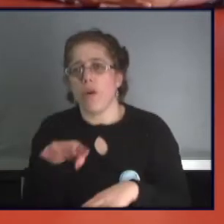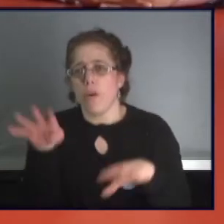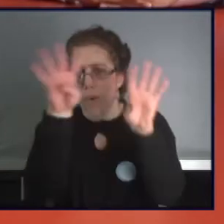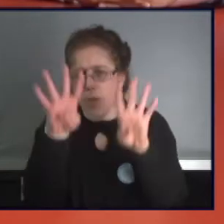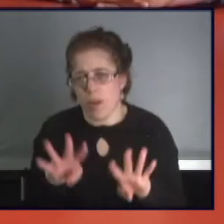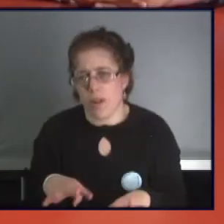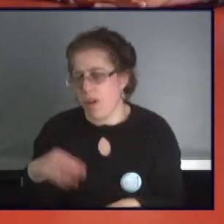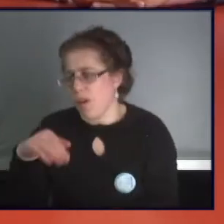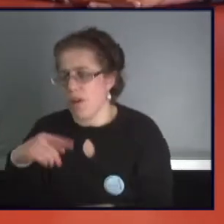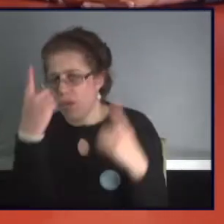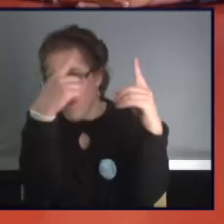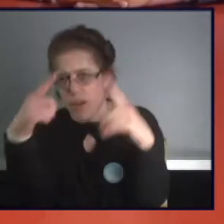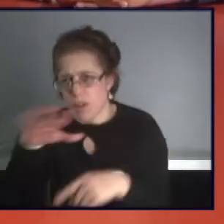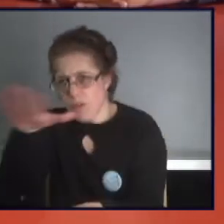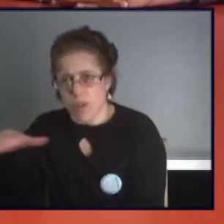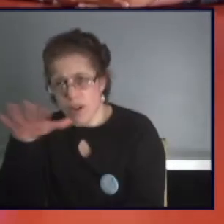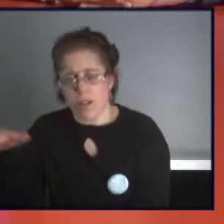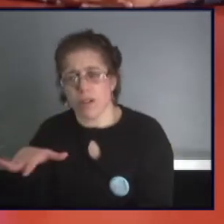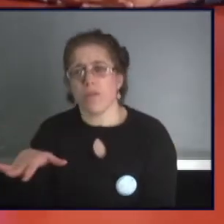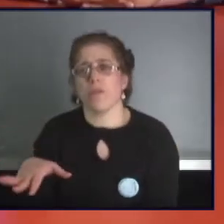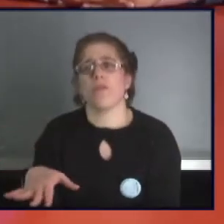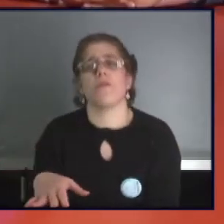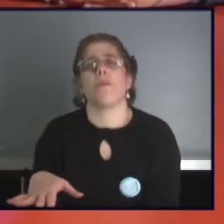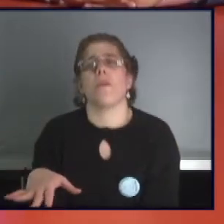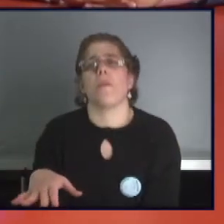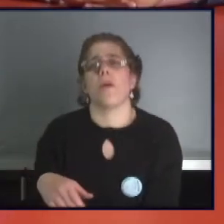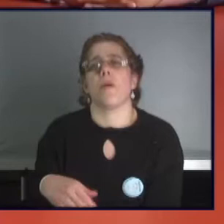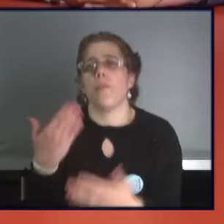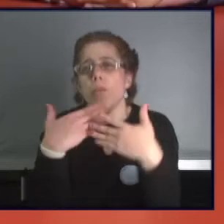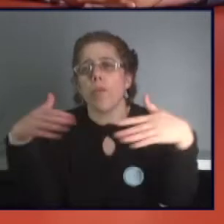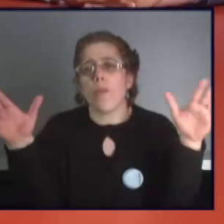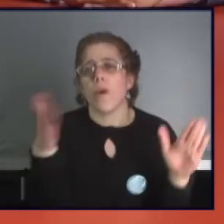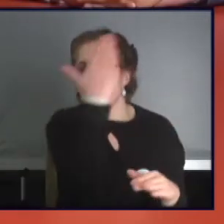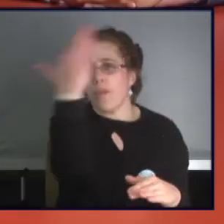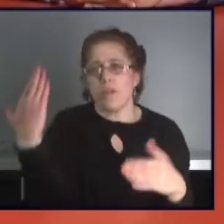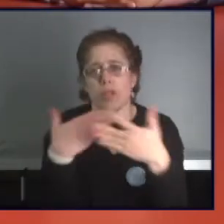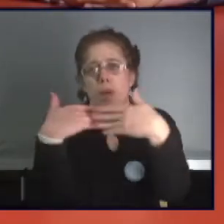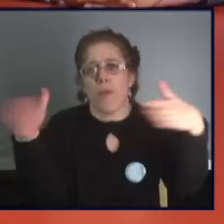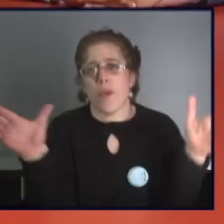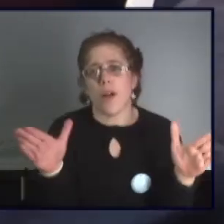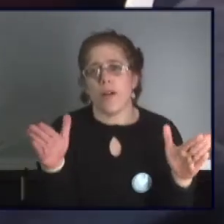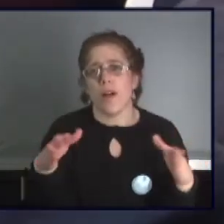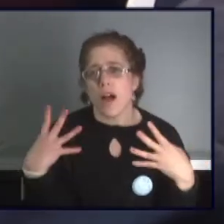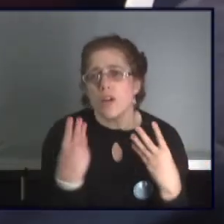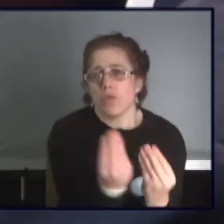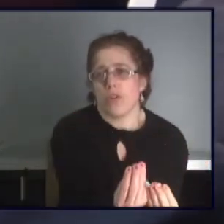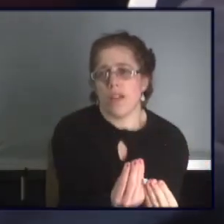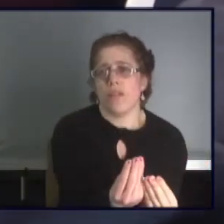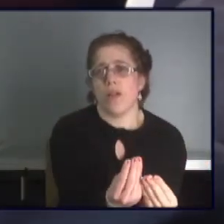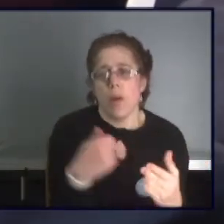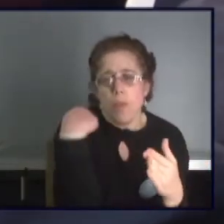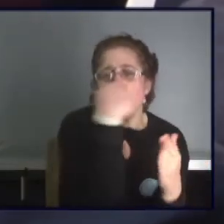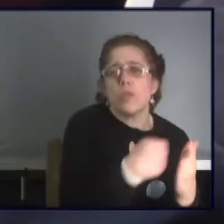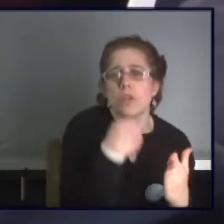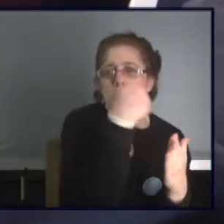barrios pero con quienes con los funcionarios los públicos alentando esa movilización es